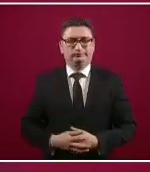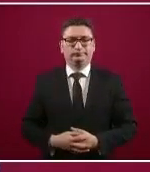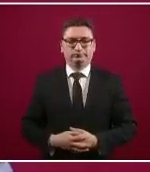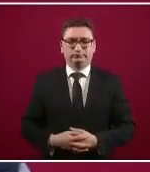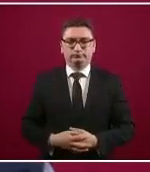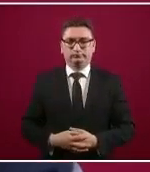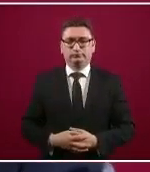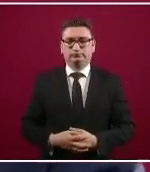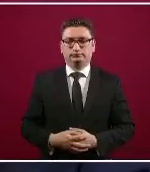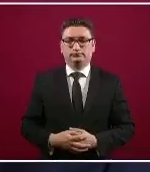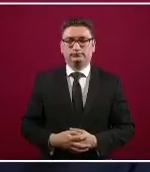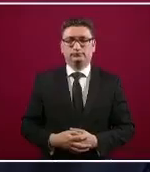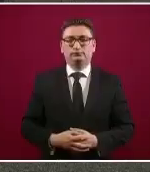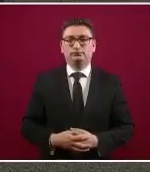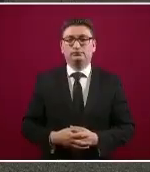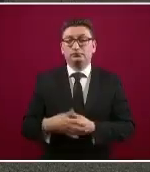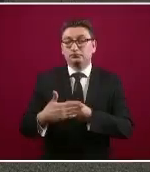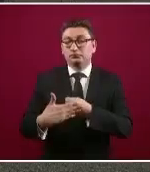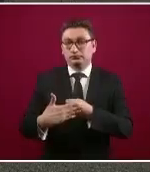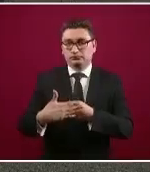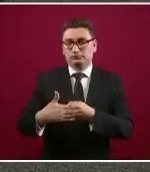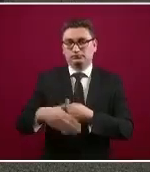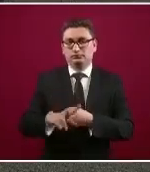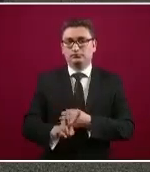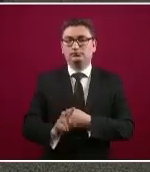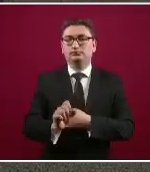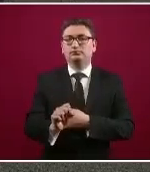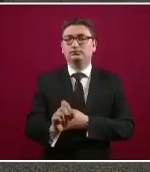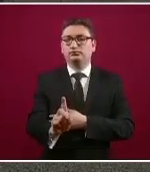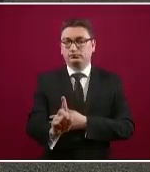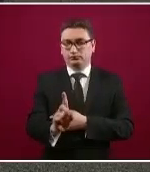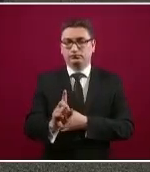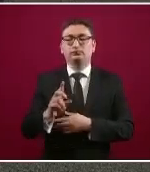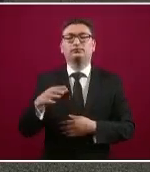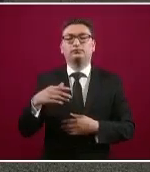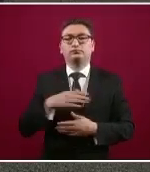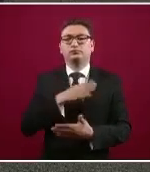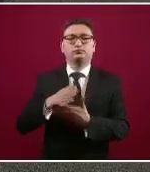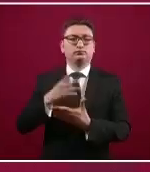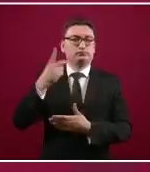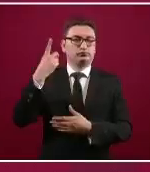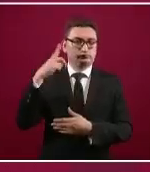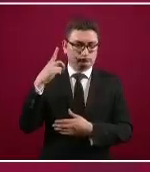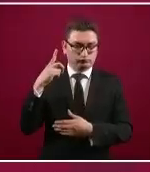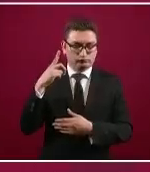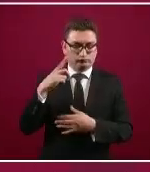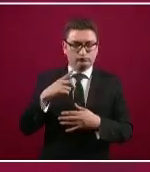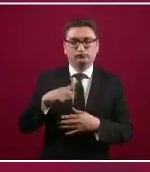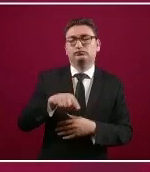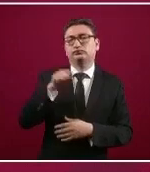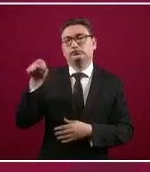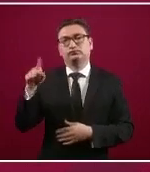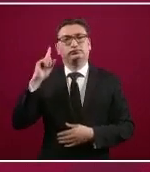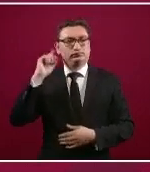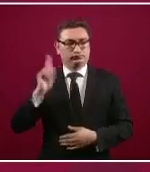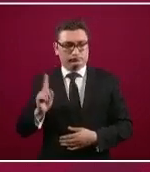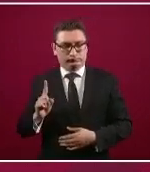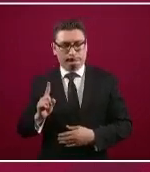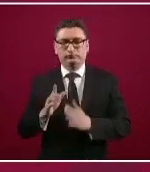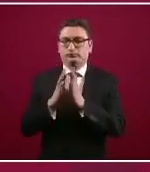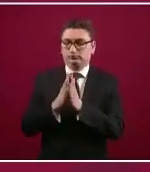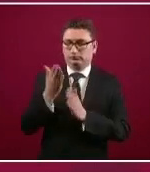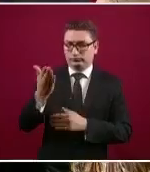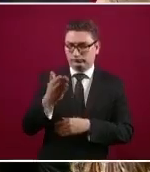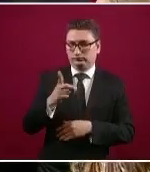fin de semana está dedicado a Durango y a Zacatecas. Entonces le pedimos a la